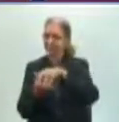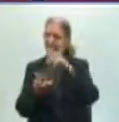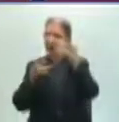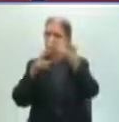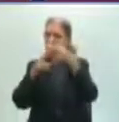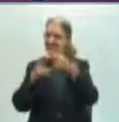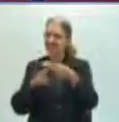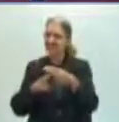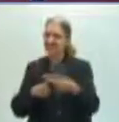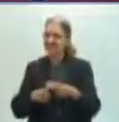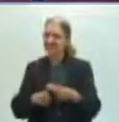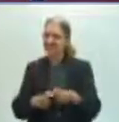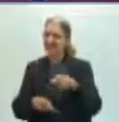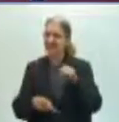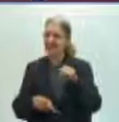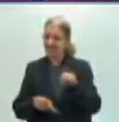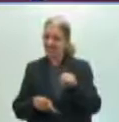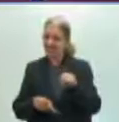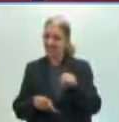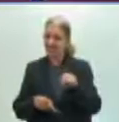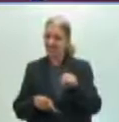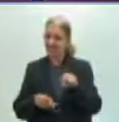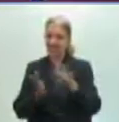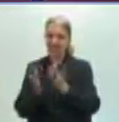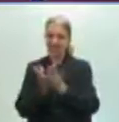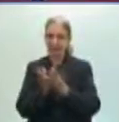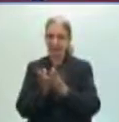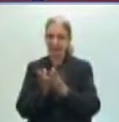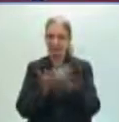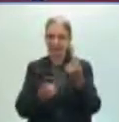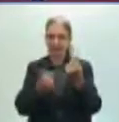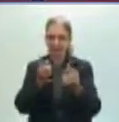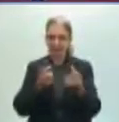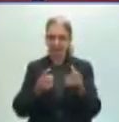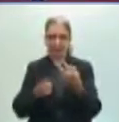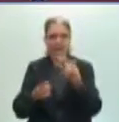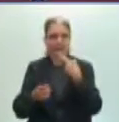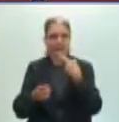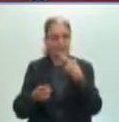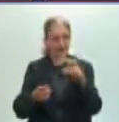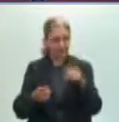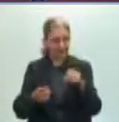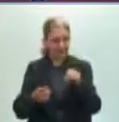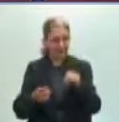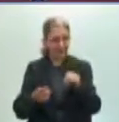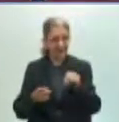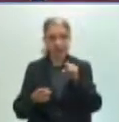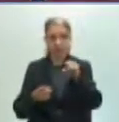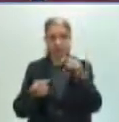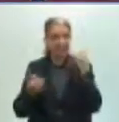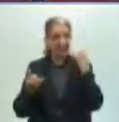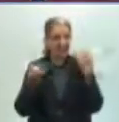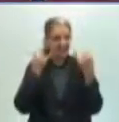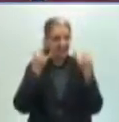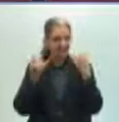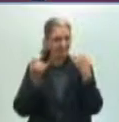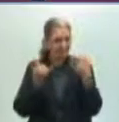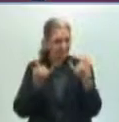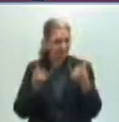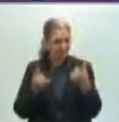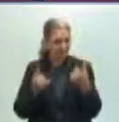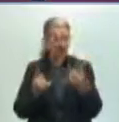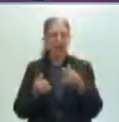Y varios estudiantes dan su respuesta. Y usted tiene que identificar cuál es